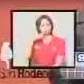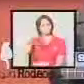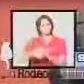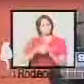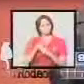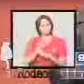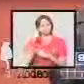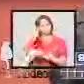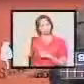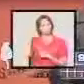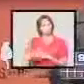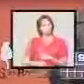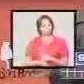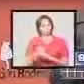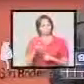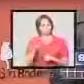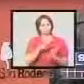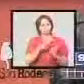tenía 53 años.